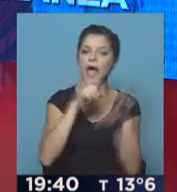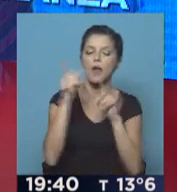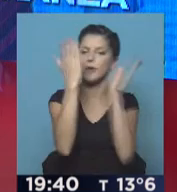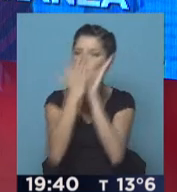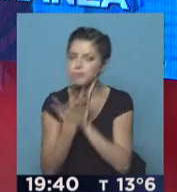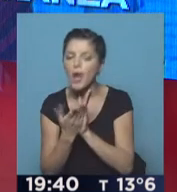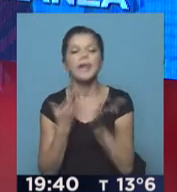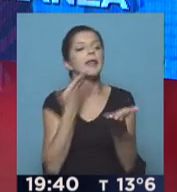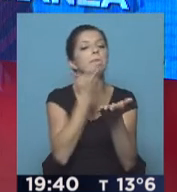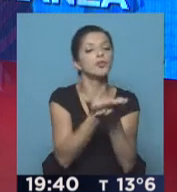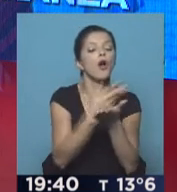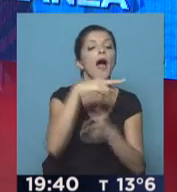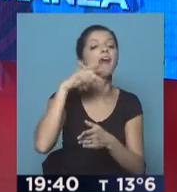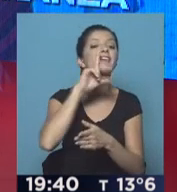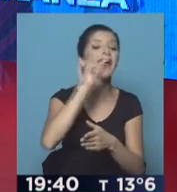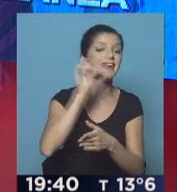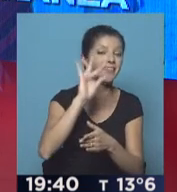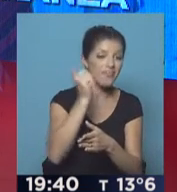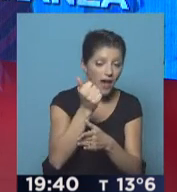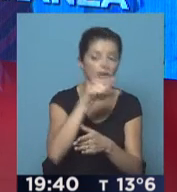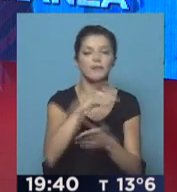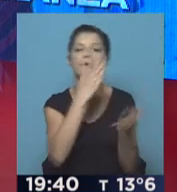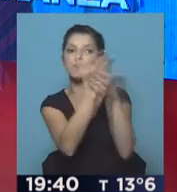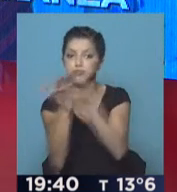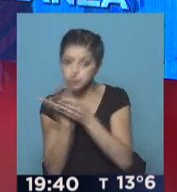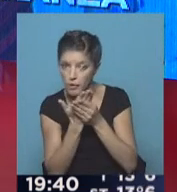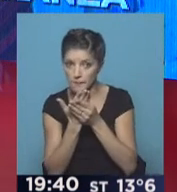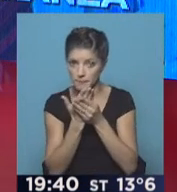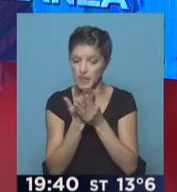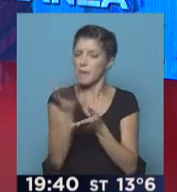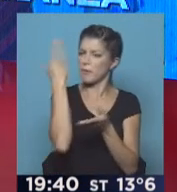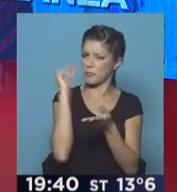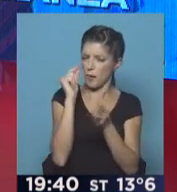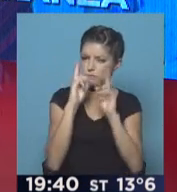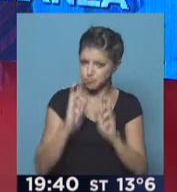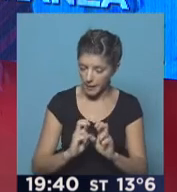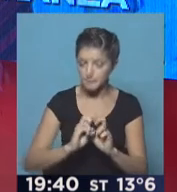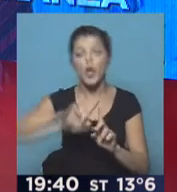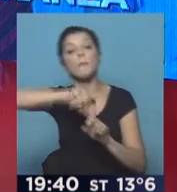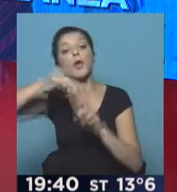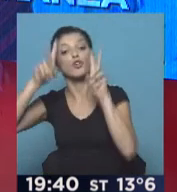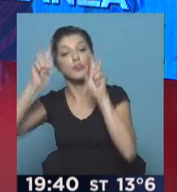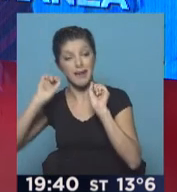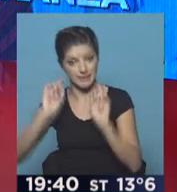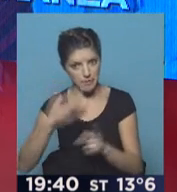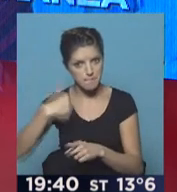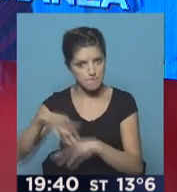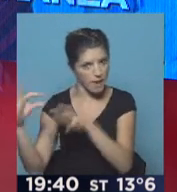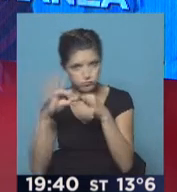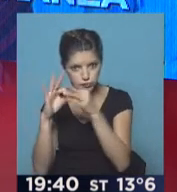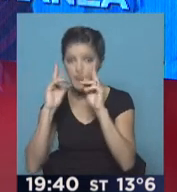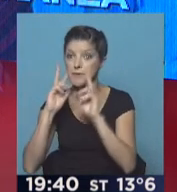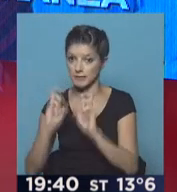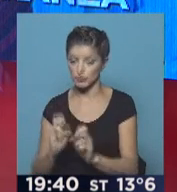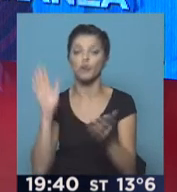Vialidad Nacional y pidió testimoniales, aún no llamó indagatorios, una causa muy reciente. Pero hay otra causa en la cual ahora va a estar seriamente comprometido José López, que es